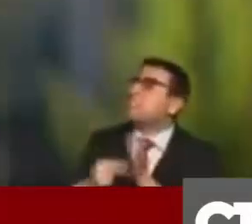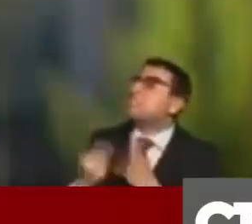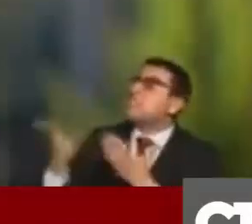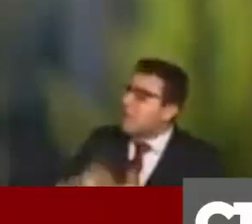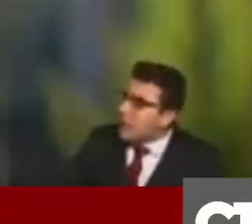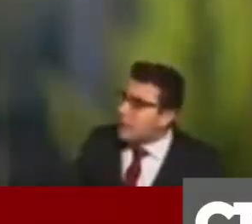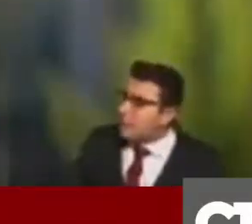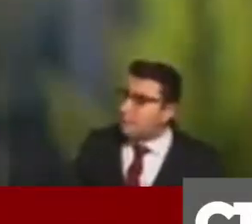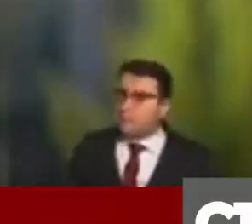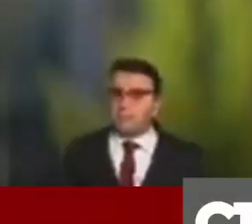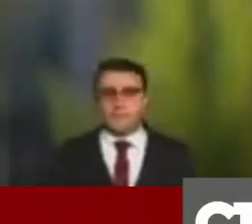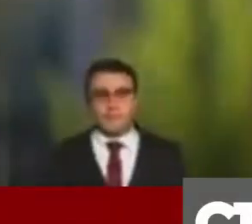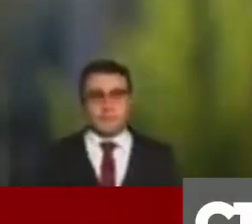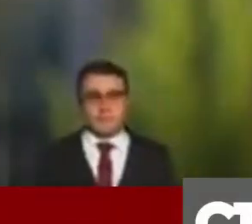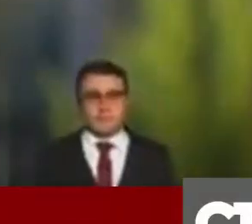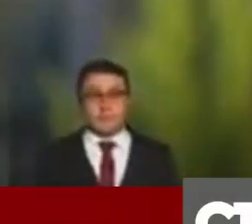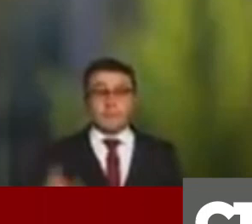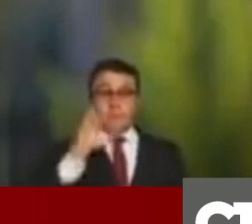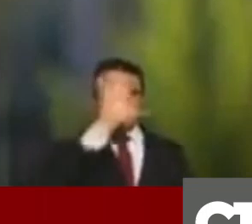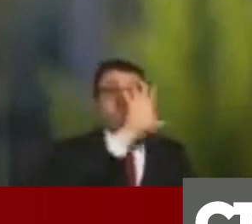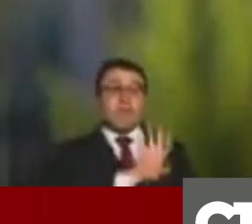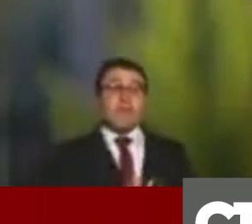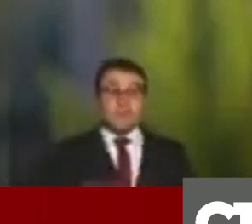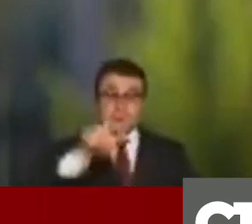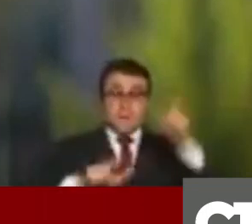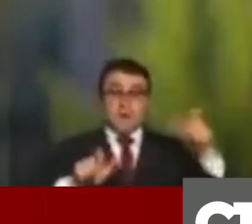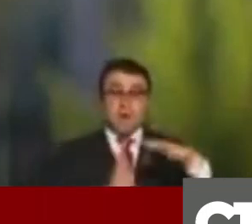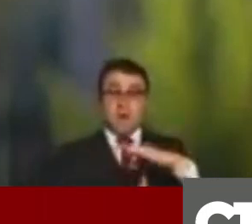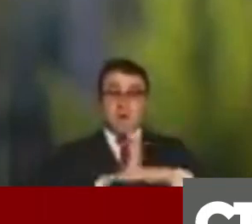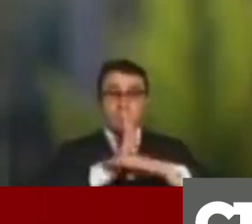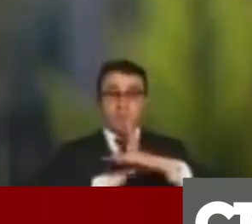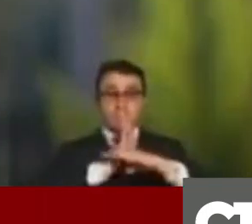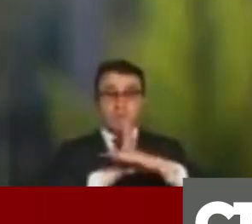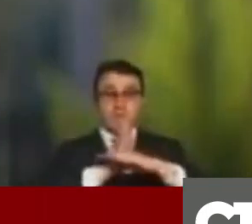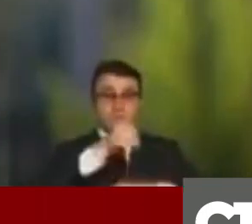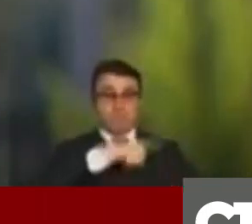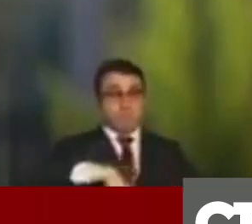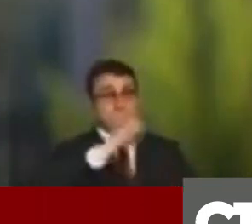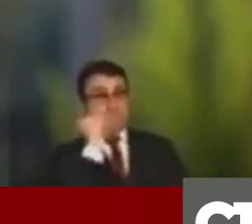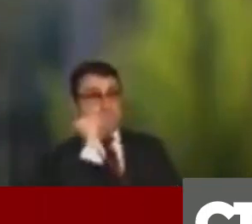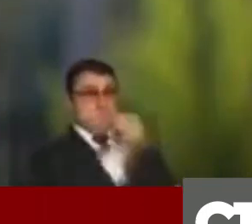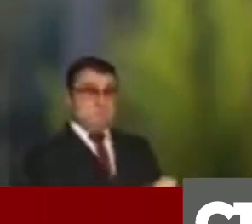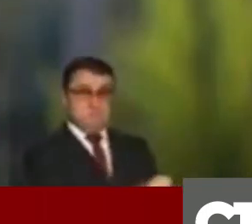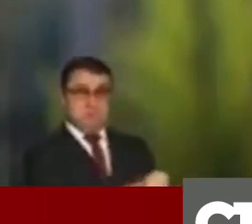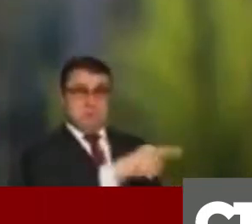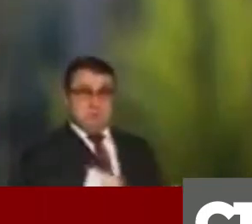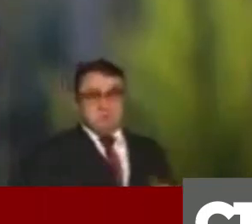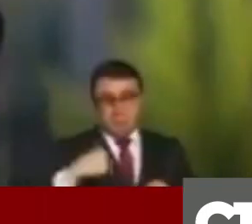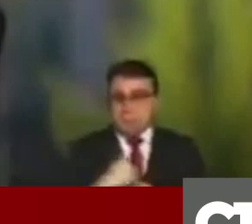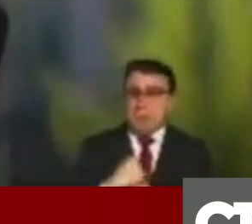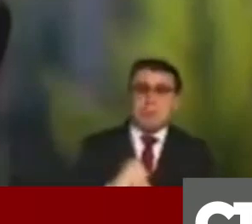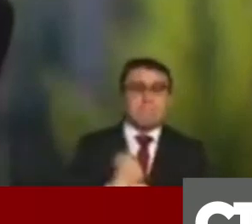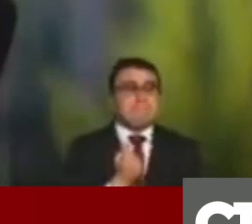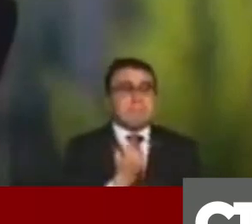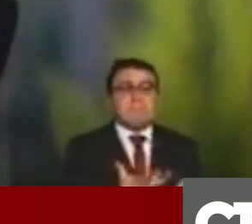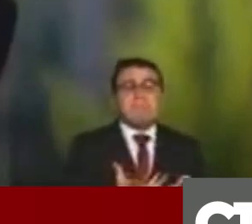pues la mitad de la población colombiana conducida casi que obligada al rebosque